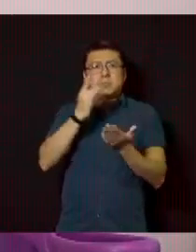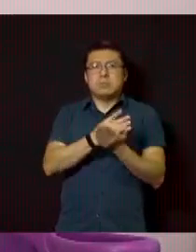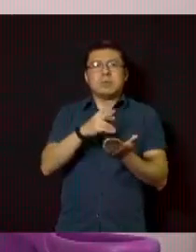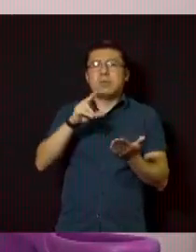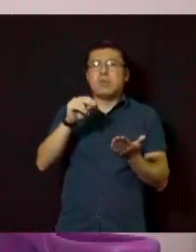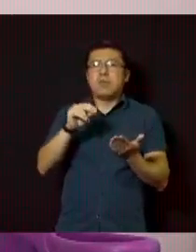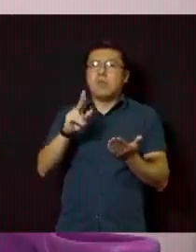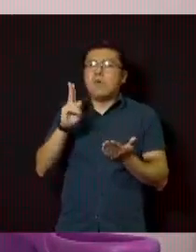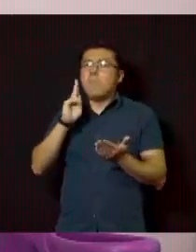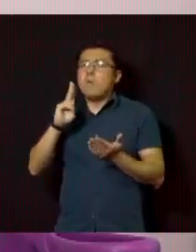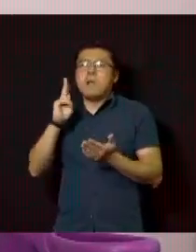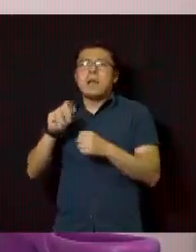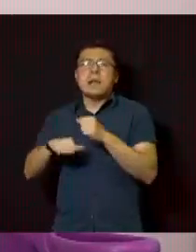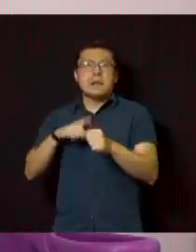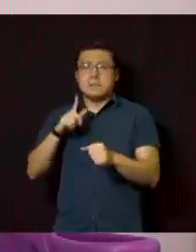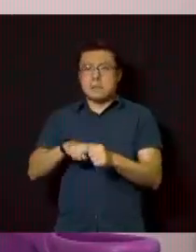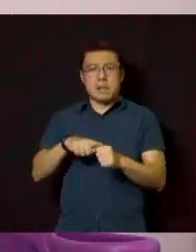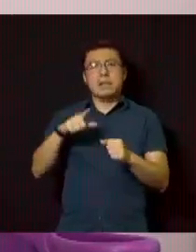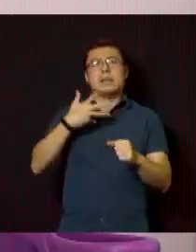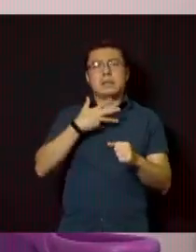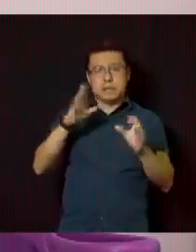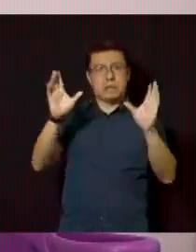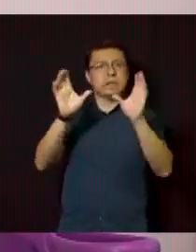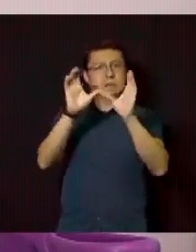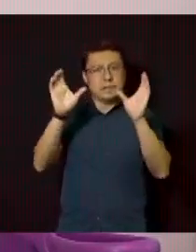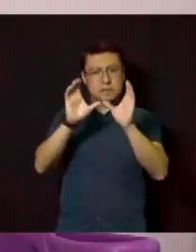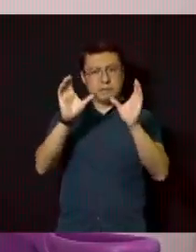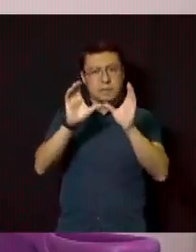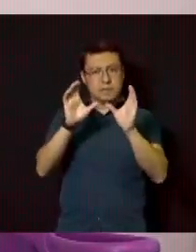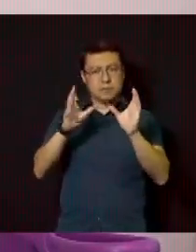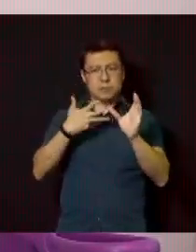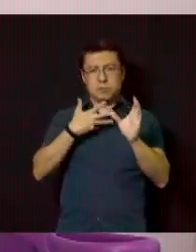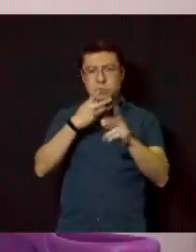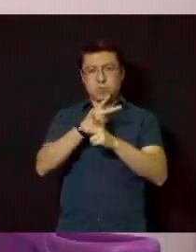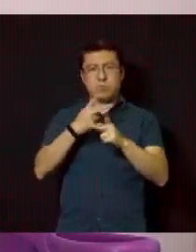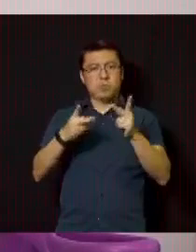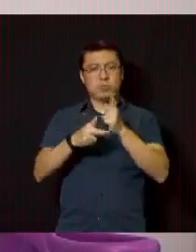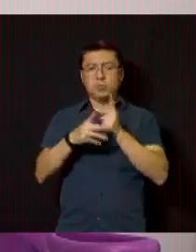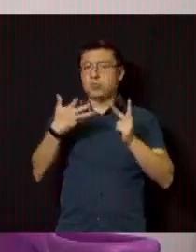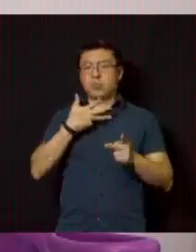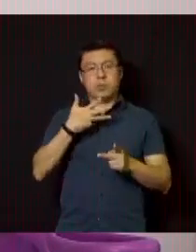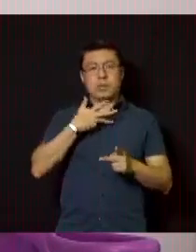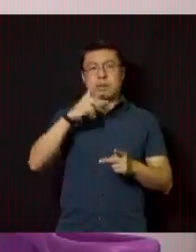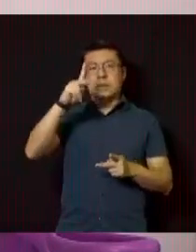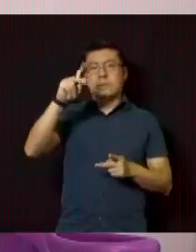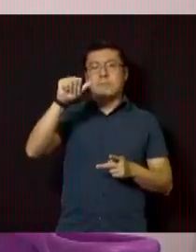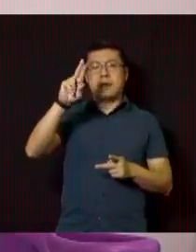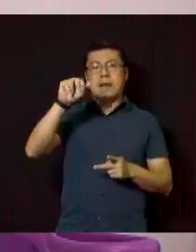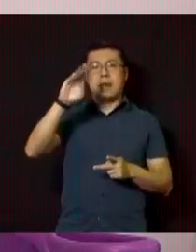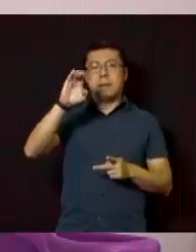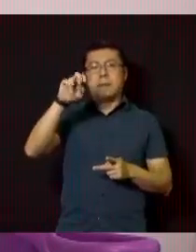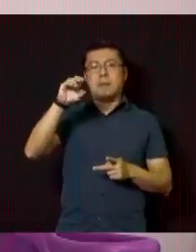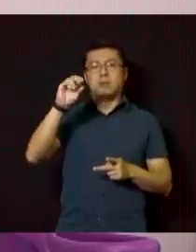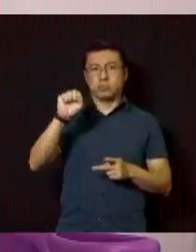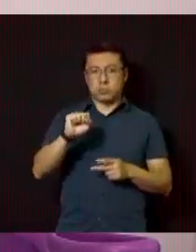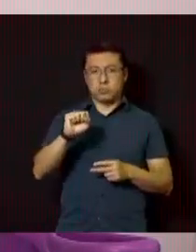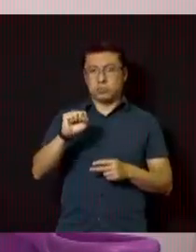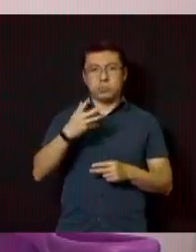nuestra certificación. Productos que no contienen parabenos, que hoy en día tú te puedes ingresar y buscar qué son los